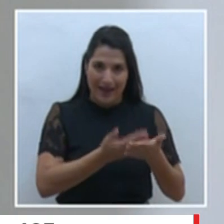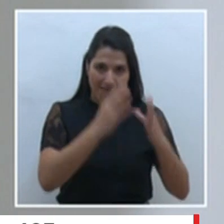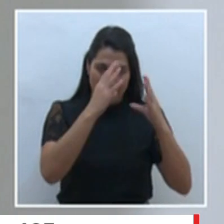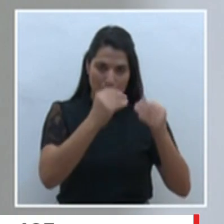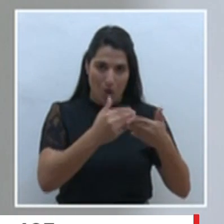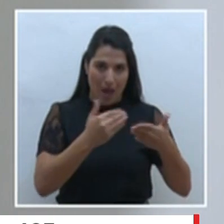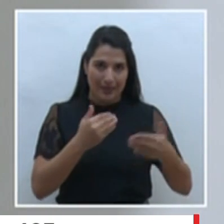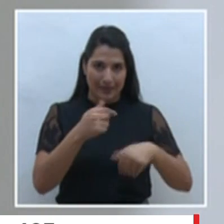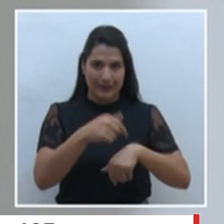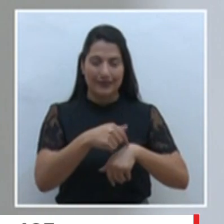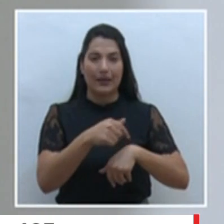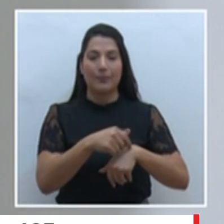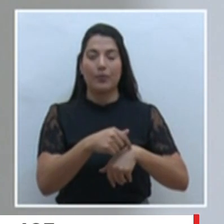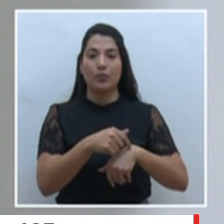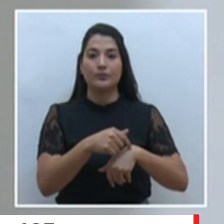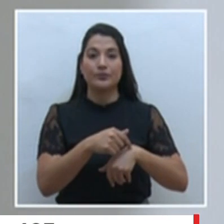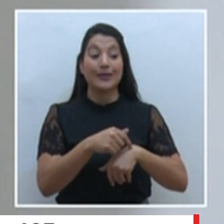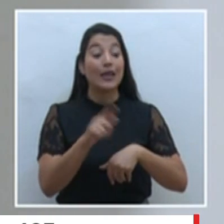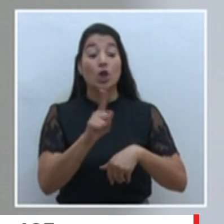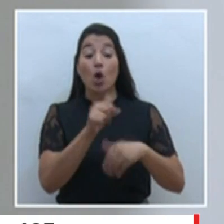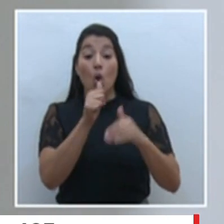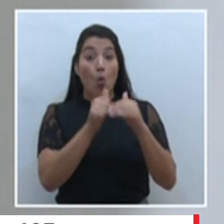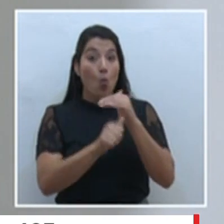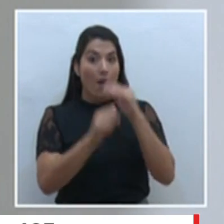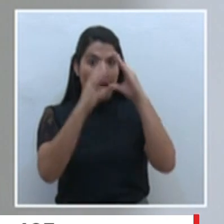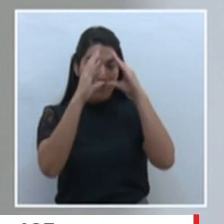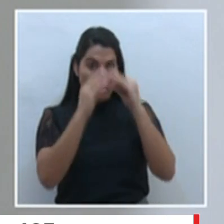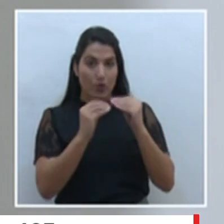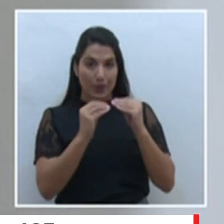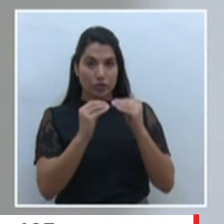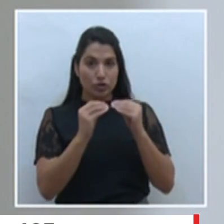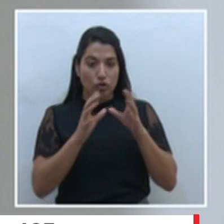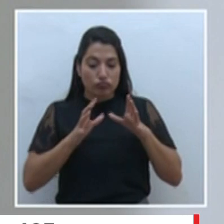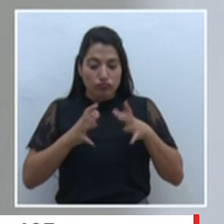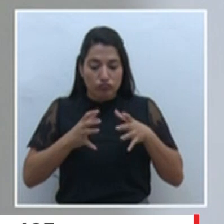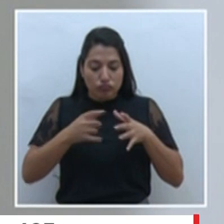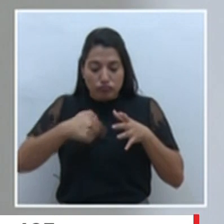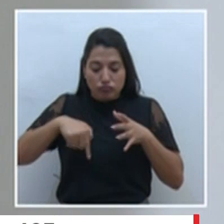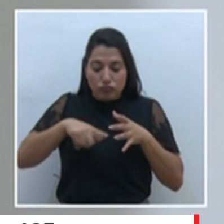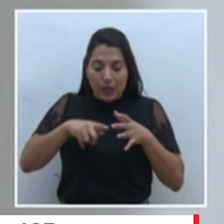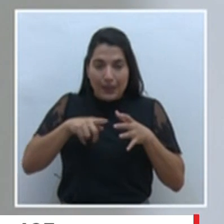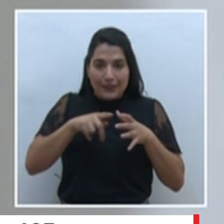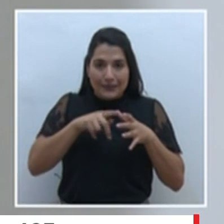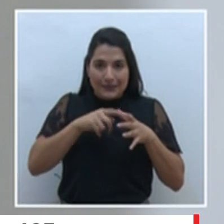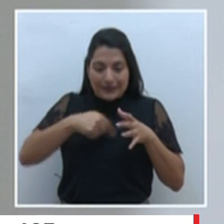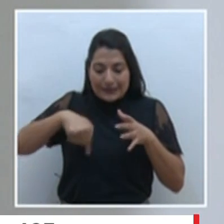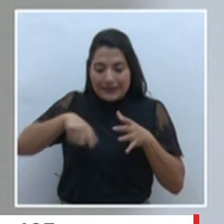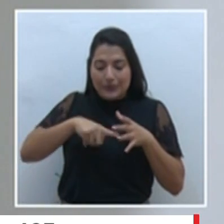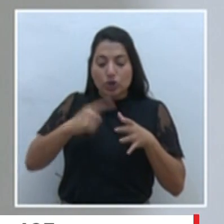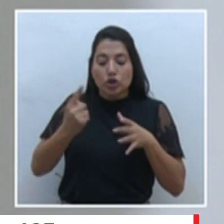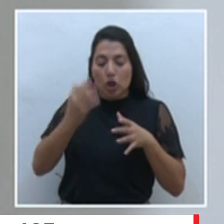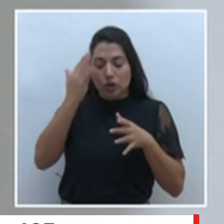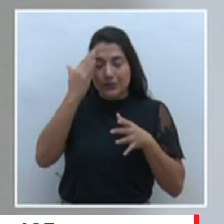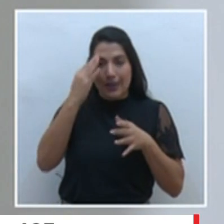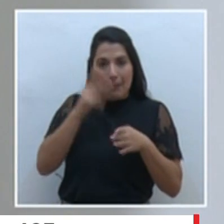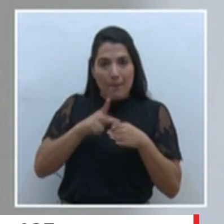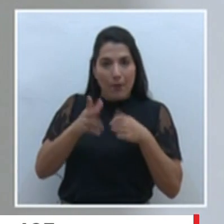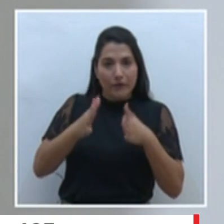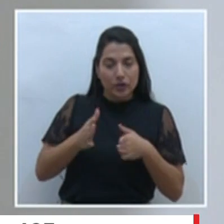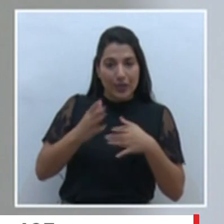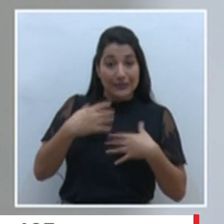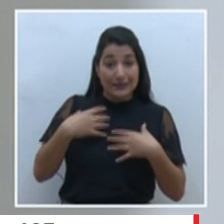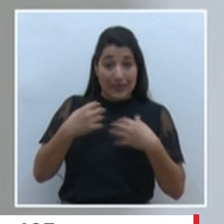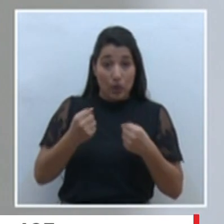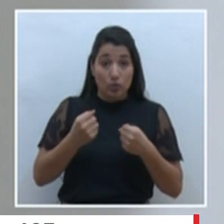debilidad de no guardar los datos en el círculo que tiene que ser guardado justamente dentro de los profesionales de salud, pues se